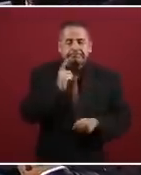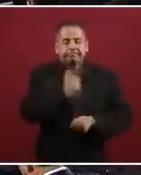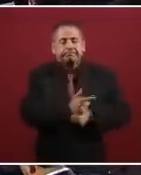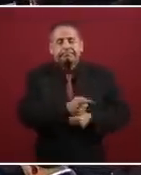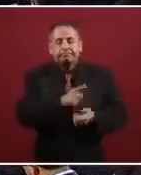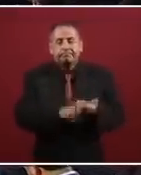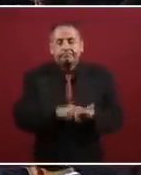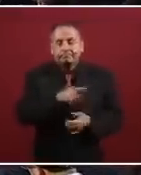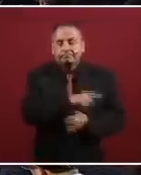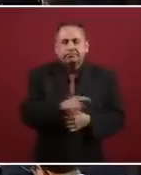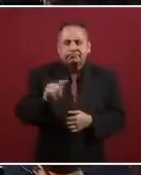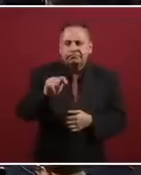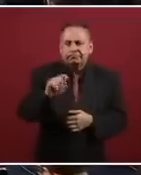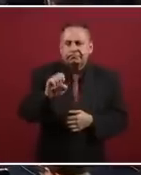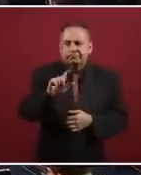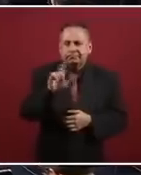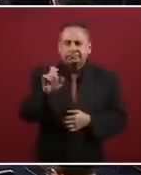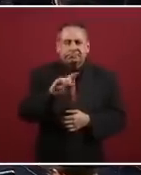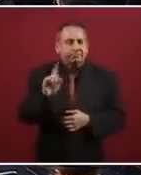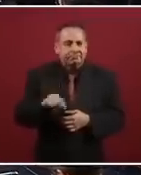a Telles,